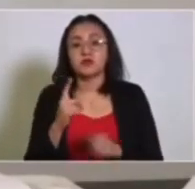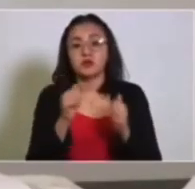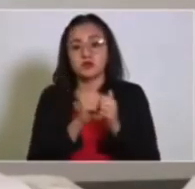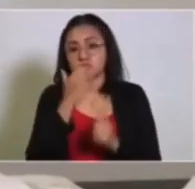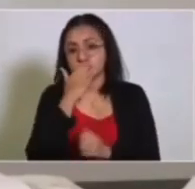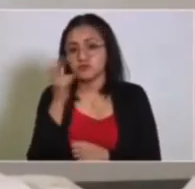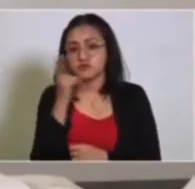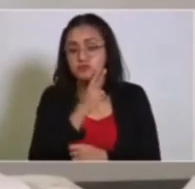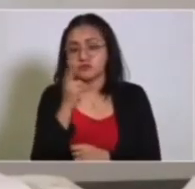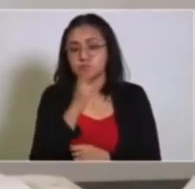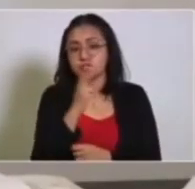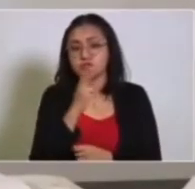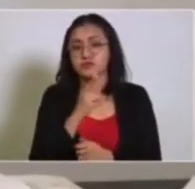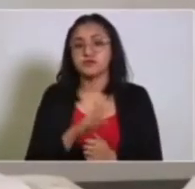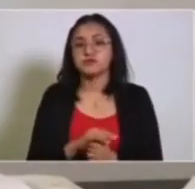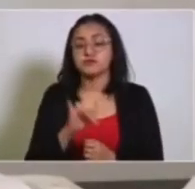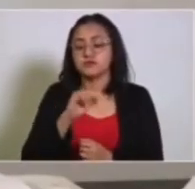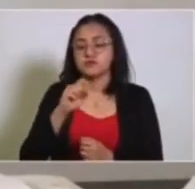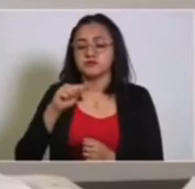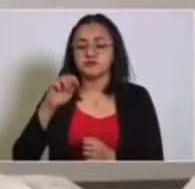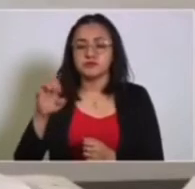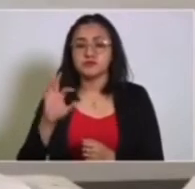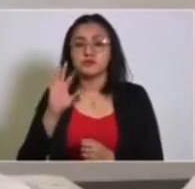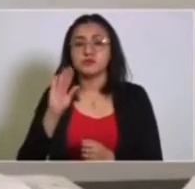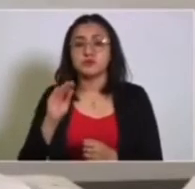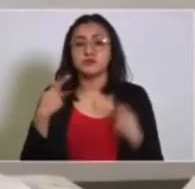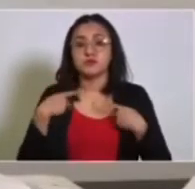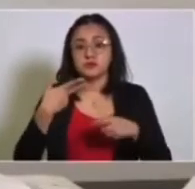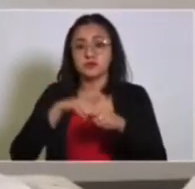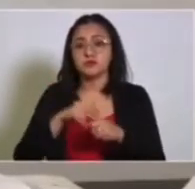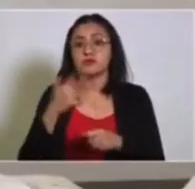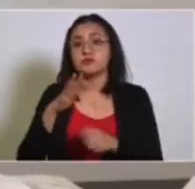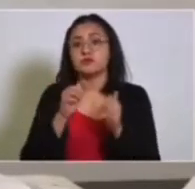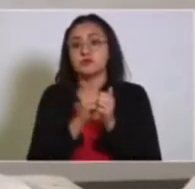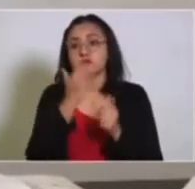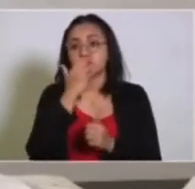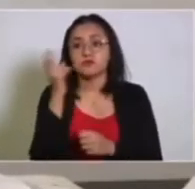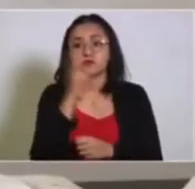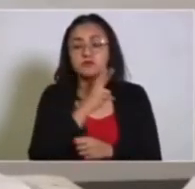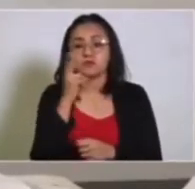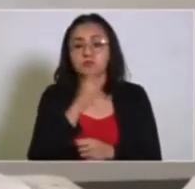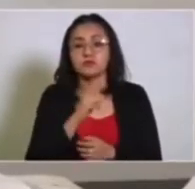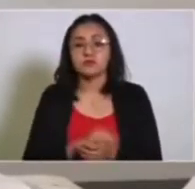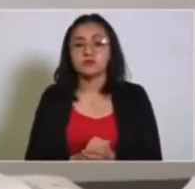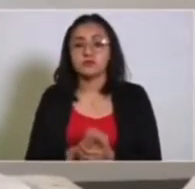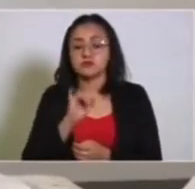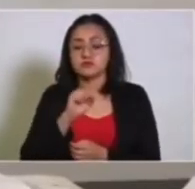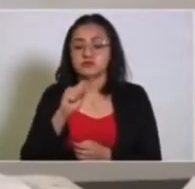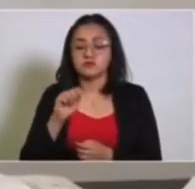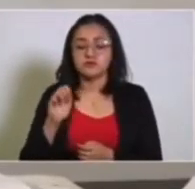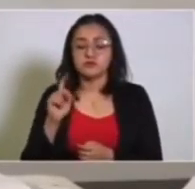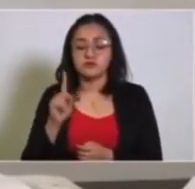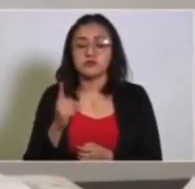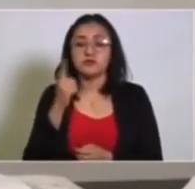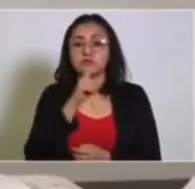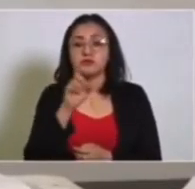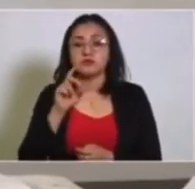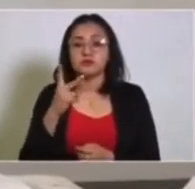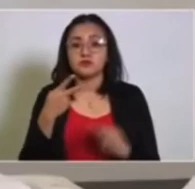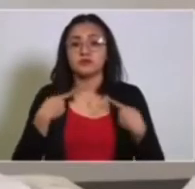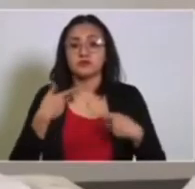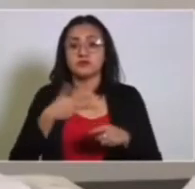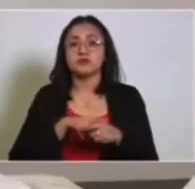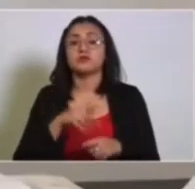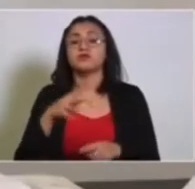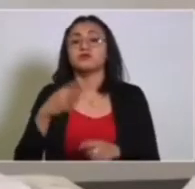con ventilación asistida existen 90 pacientes 10 con ventilación asistida y step 132 pacientes